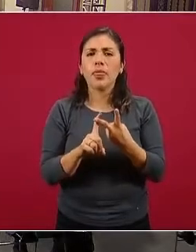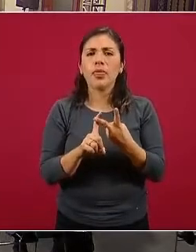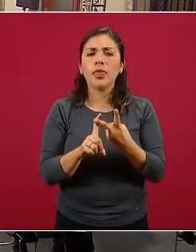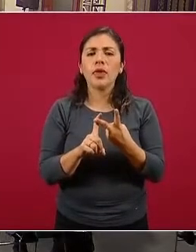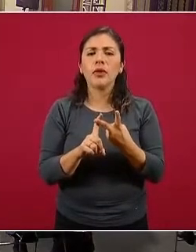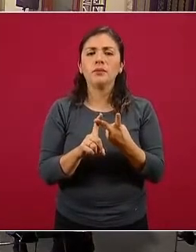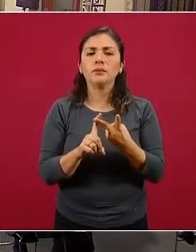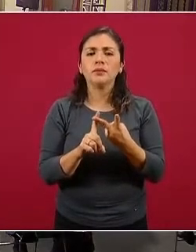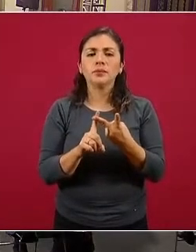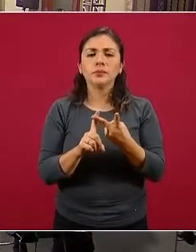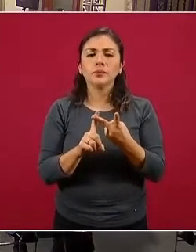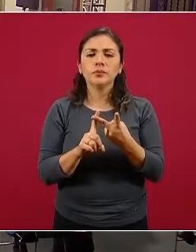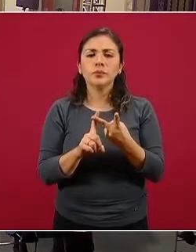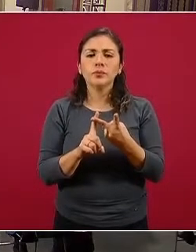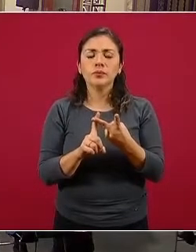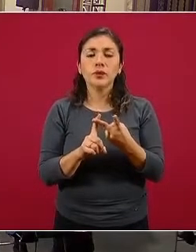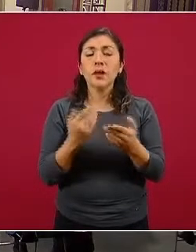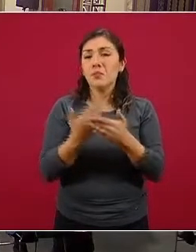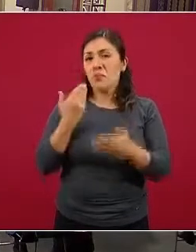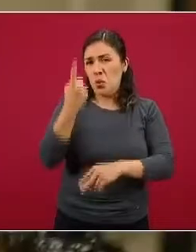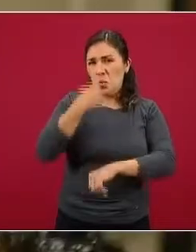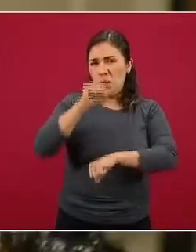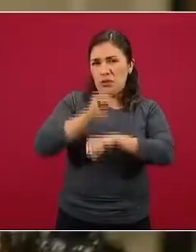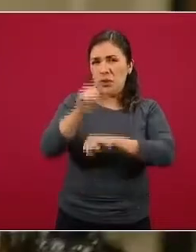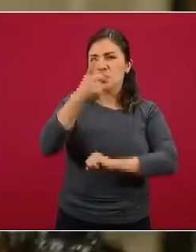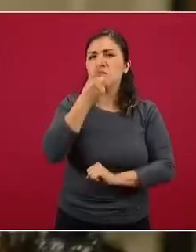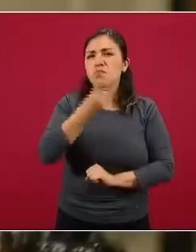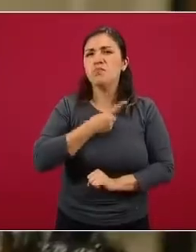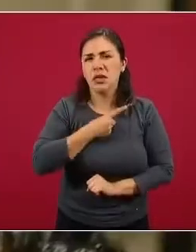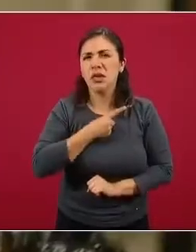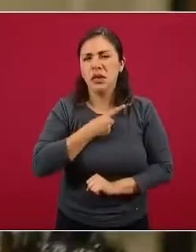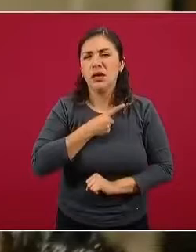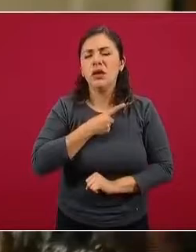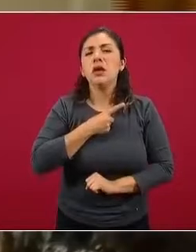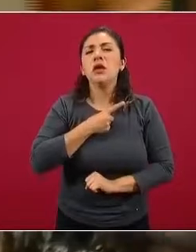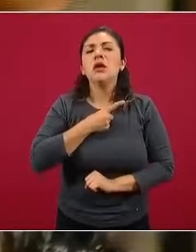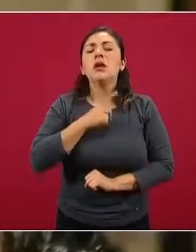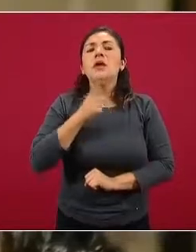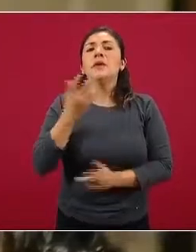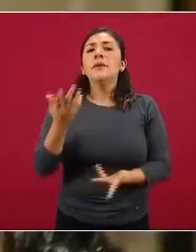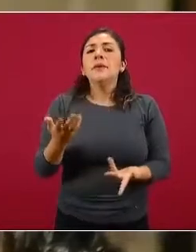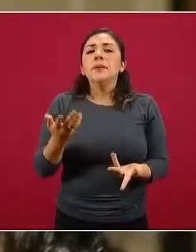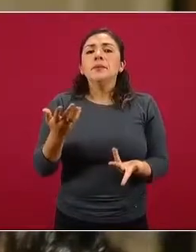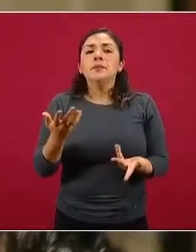La segunda pregunta. La semana pasada usted me contestaba, doctor Gatell, que